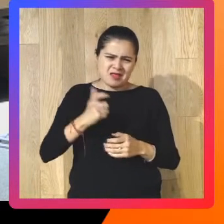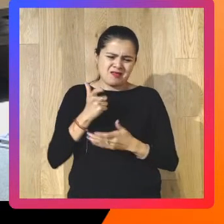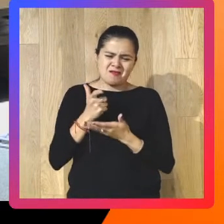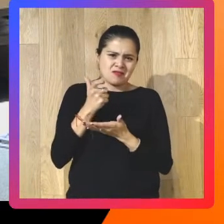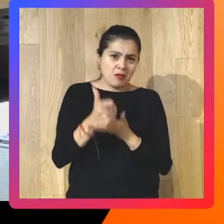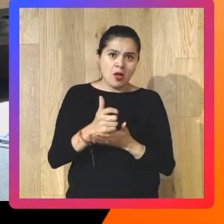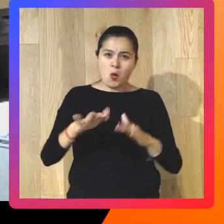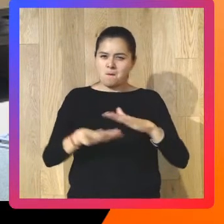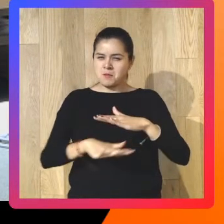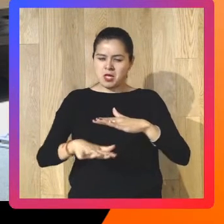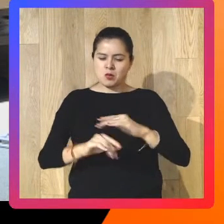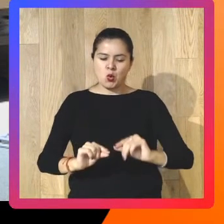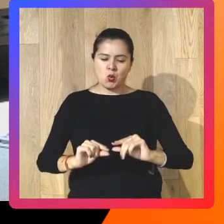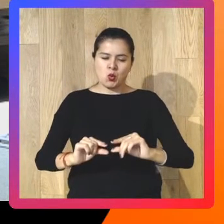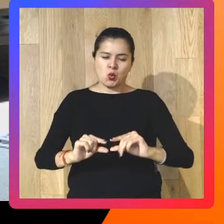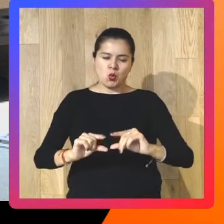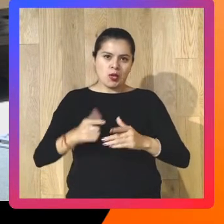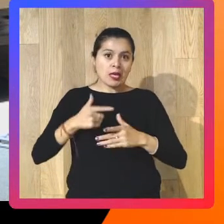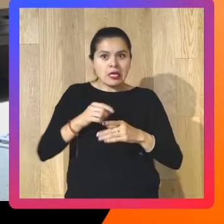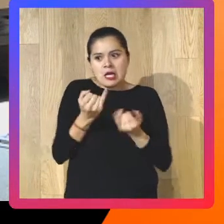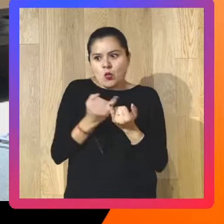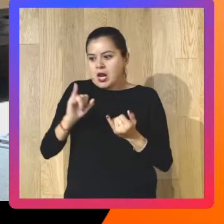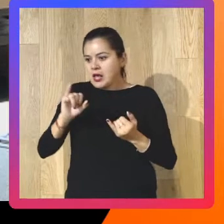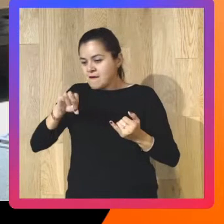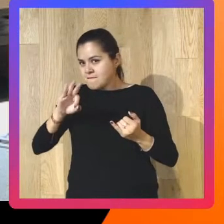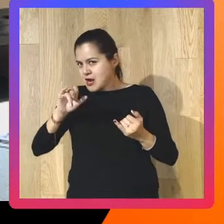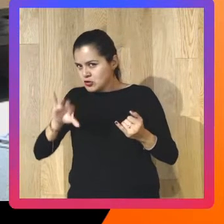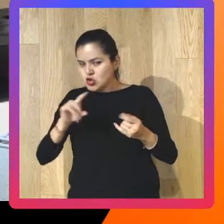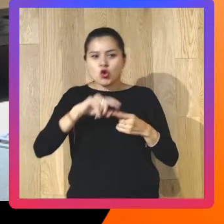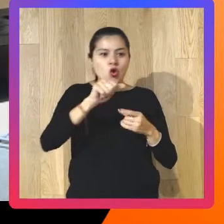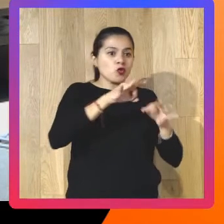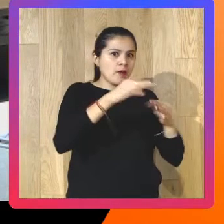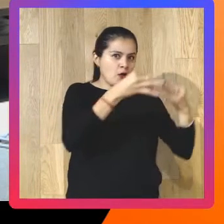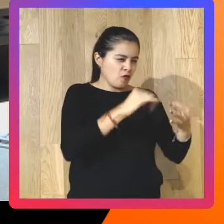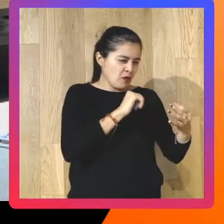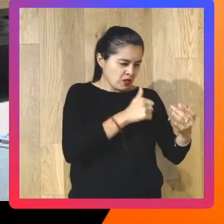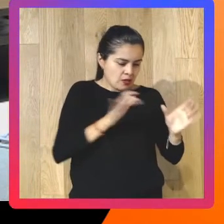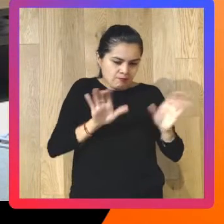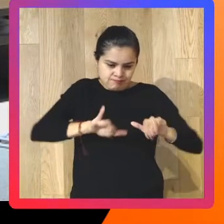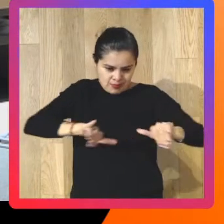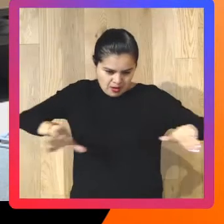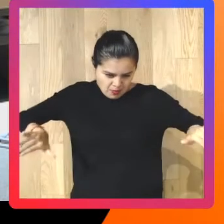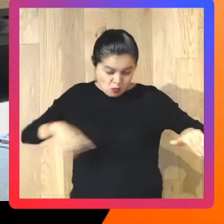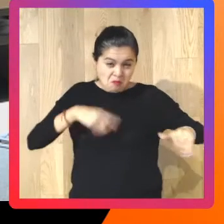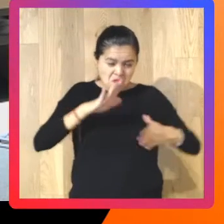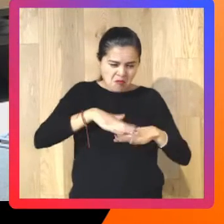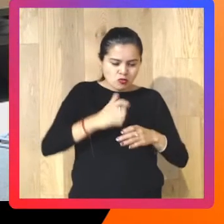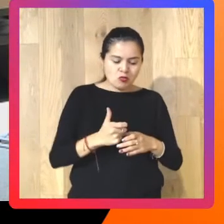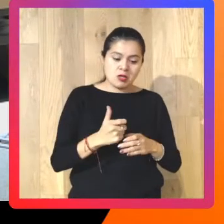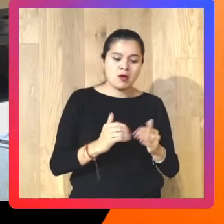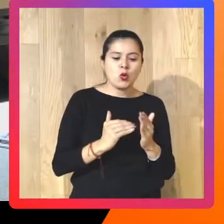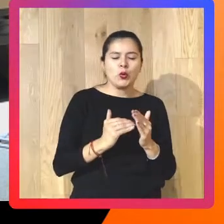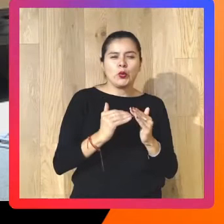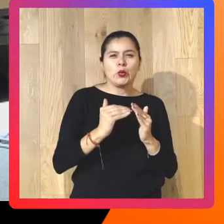mínimo, cuidando, repito, que no genere inflación ni informalidad, el llegar el mensaje cada vez más empresas, y ese